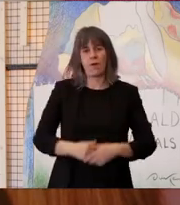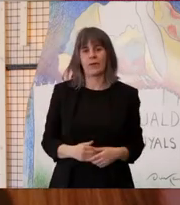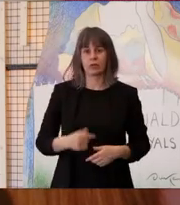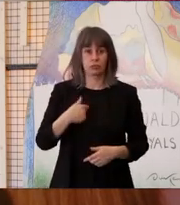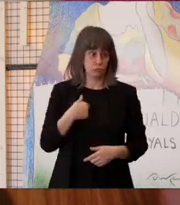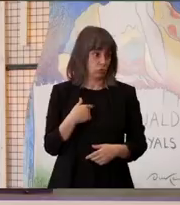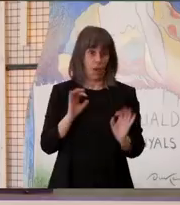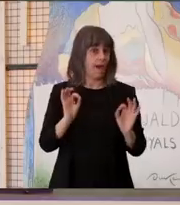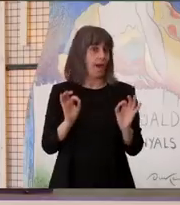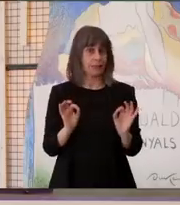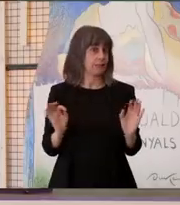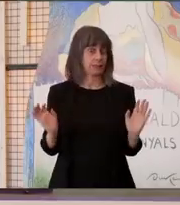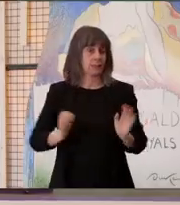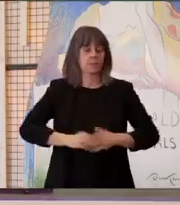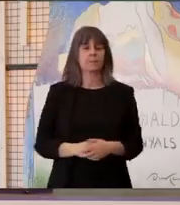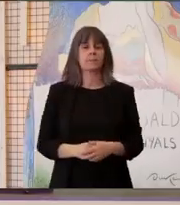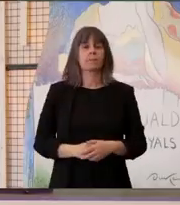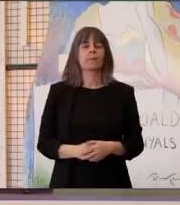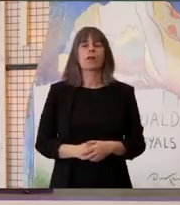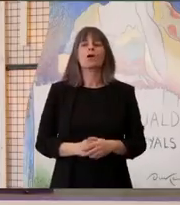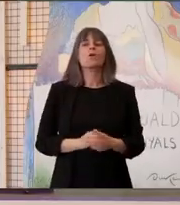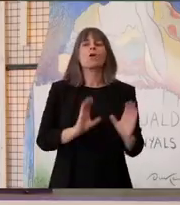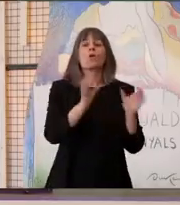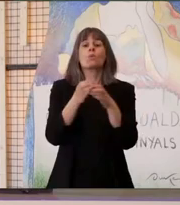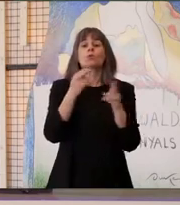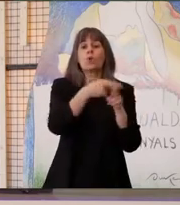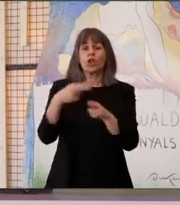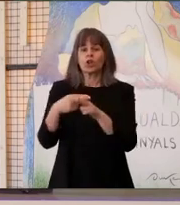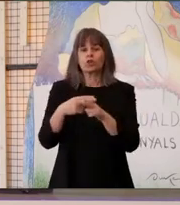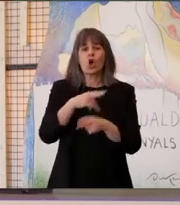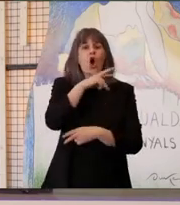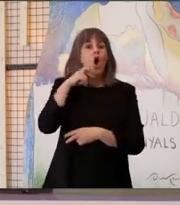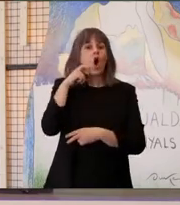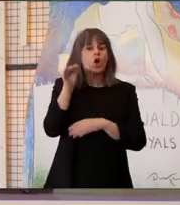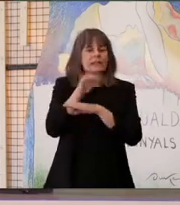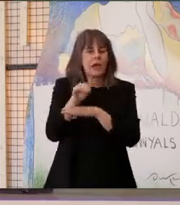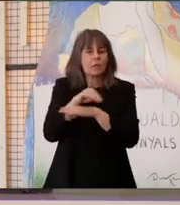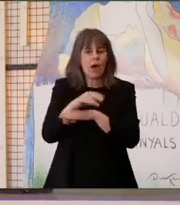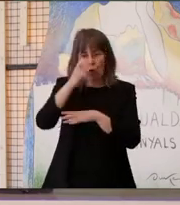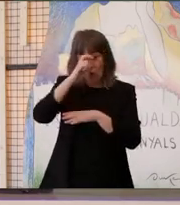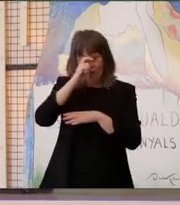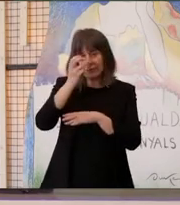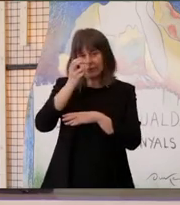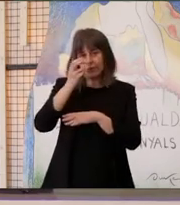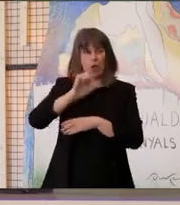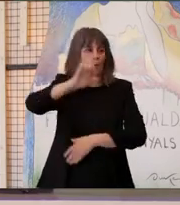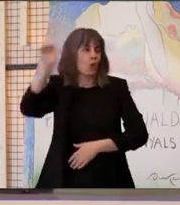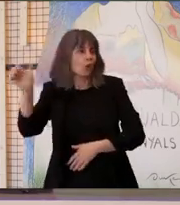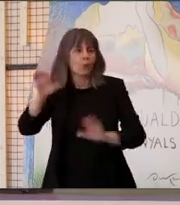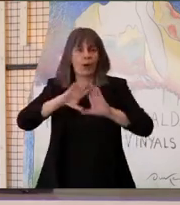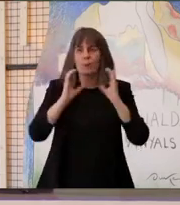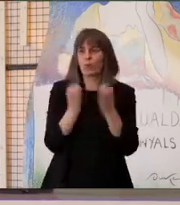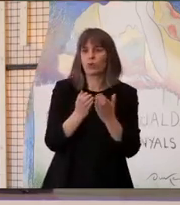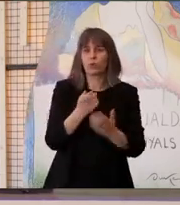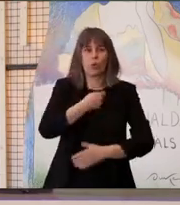hechos Cuántos partidos conservadores en Europa o en el mundo en España en las